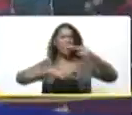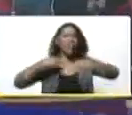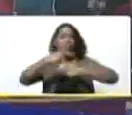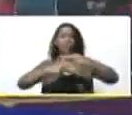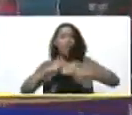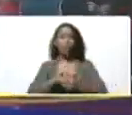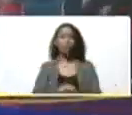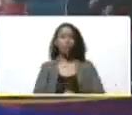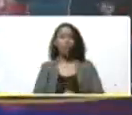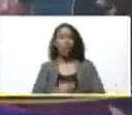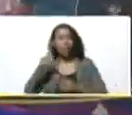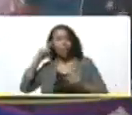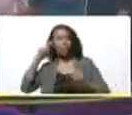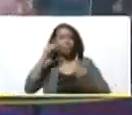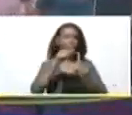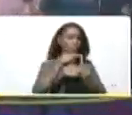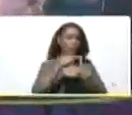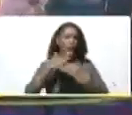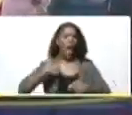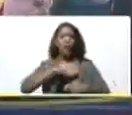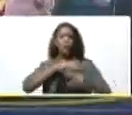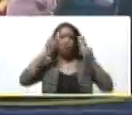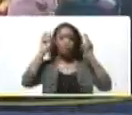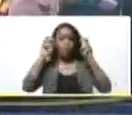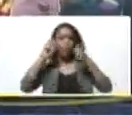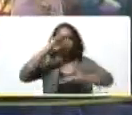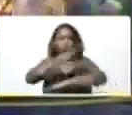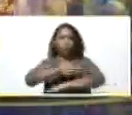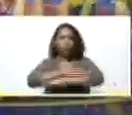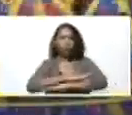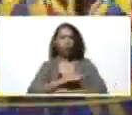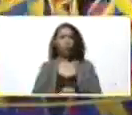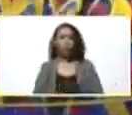revolución, rumbo a nuevas actitudes,